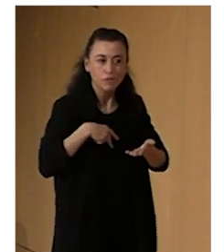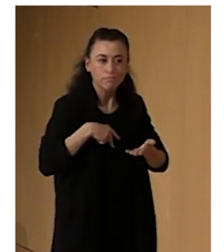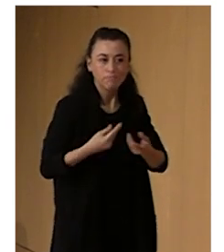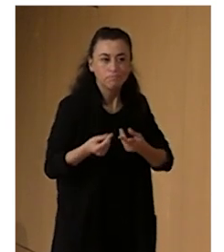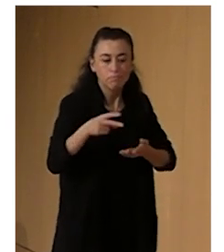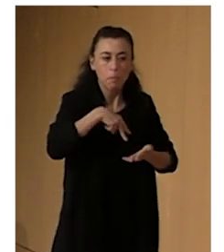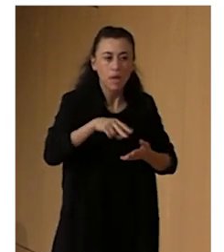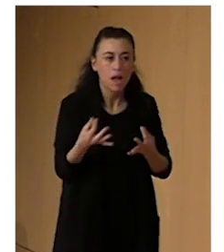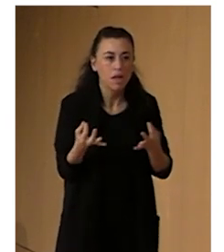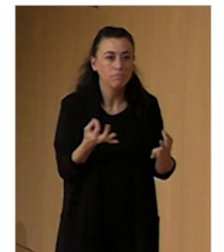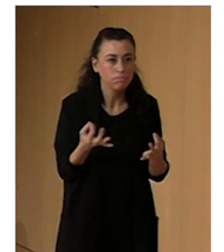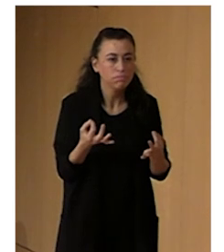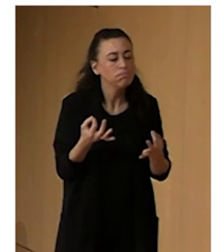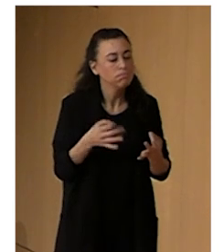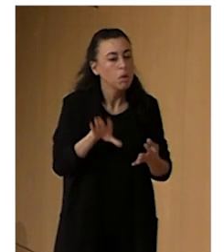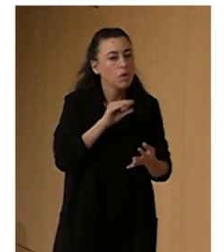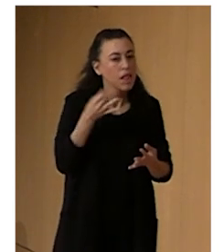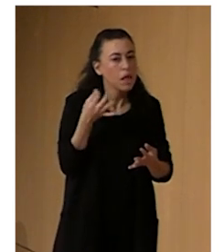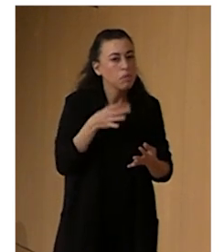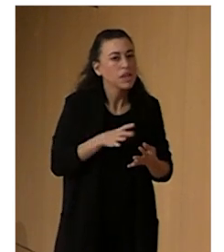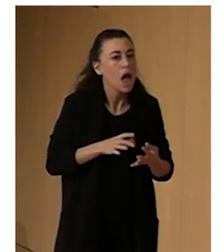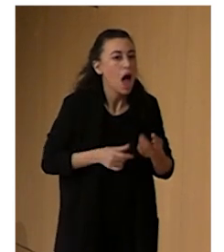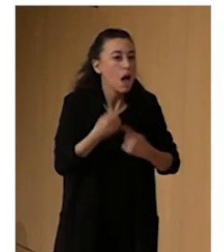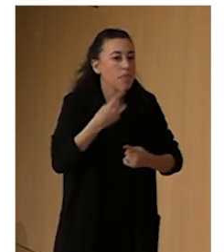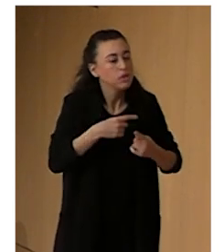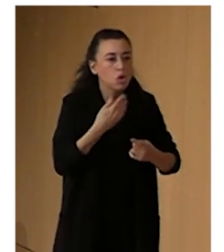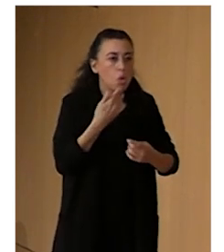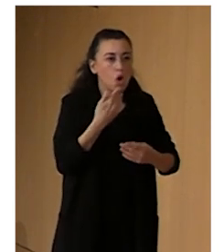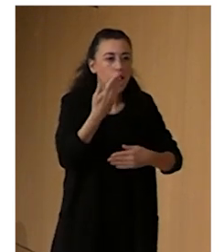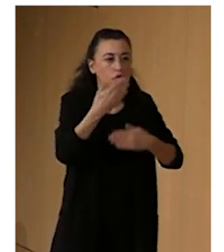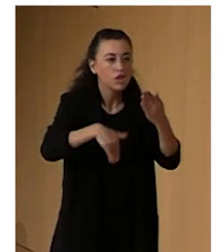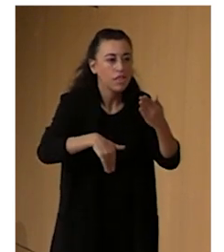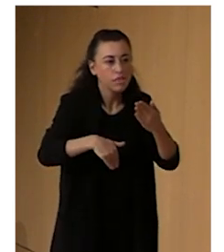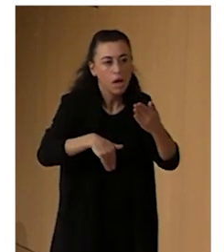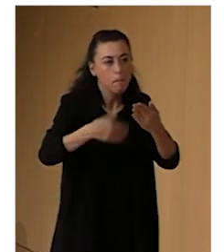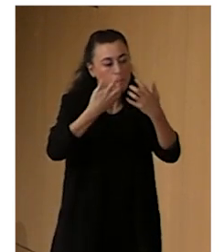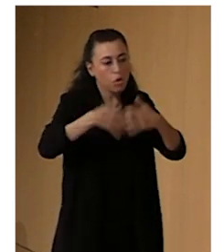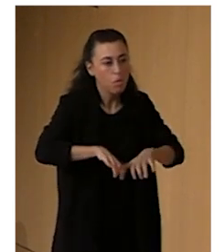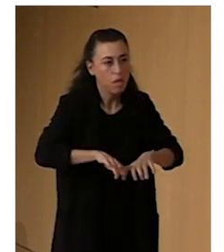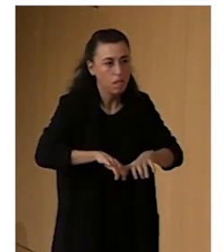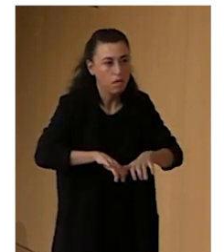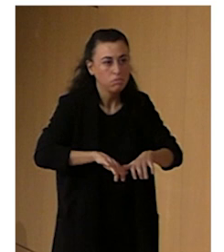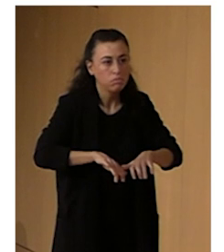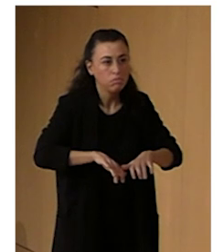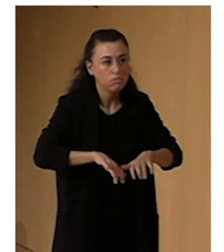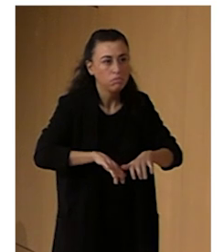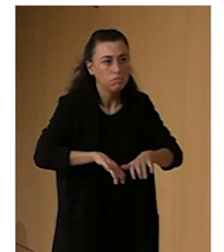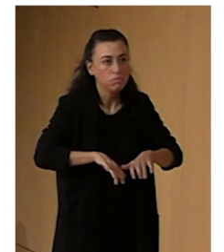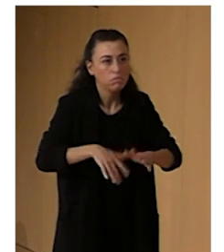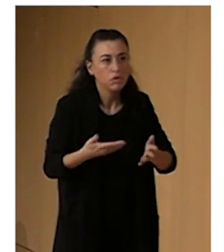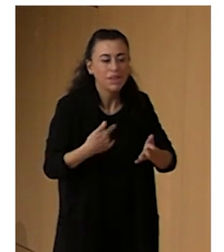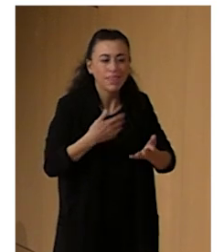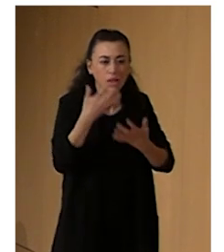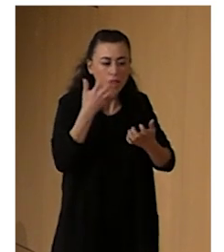ponemos espectáculos como obsolescencia programada no entonces claro esa palabra ustes tienen que saber qué significa cada